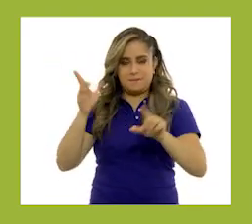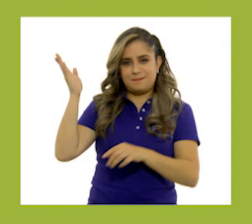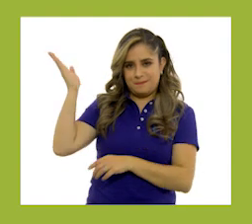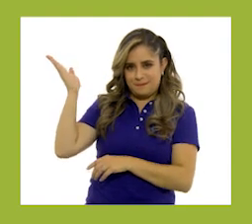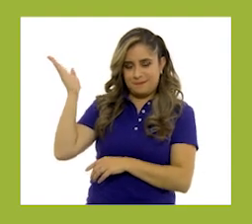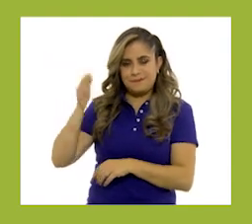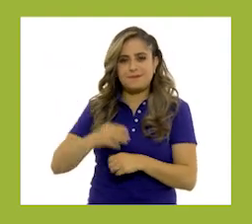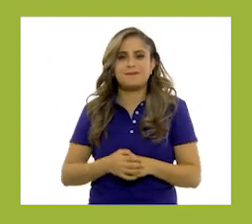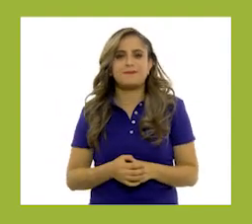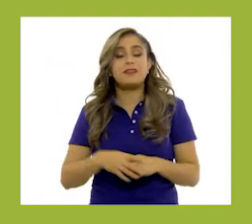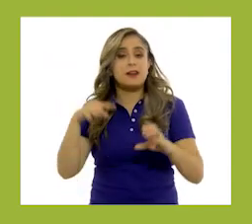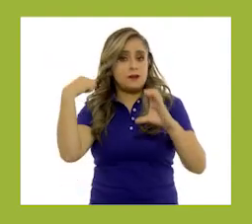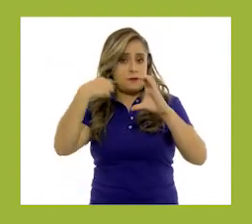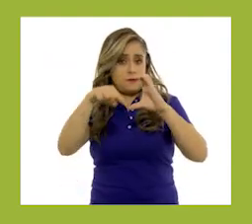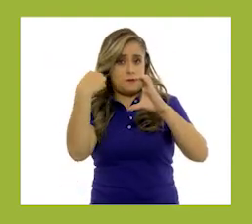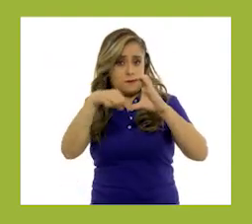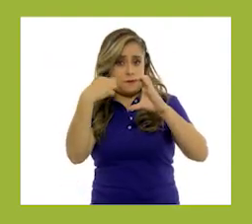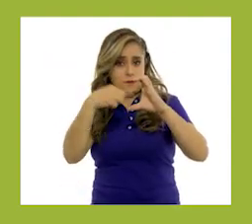cep.gov.mx. Correo